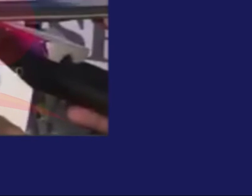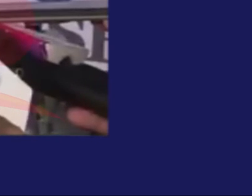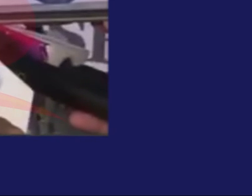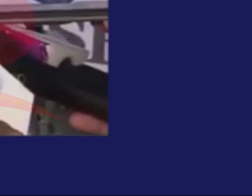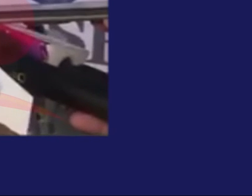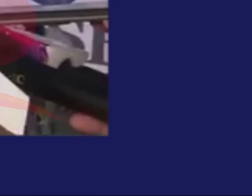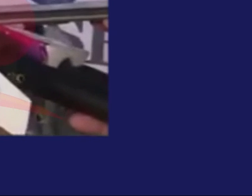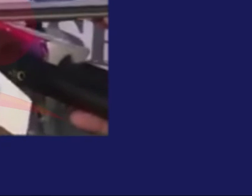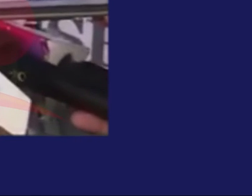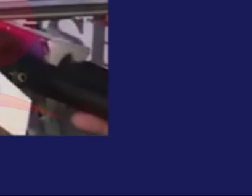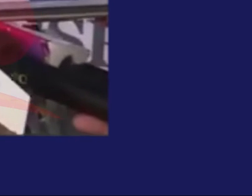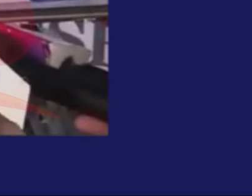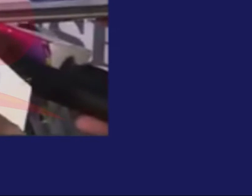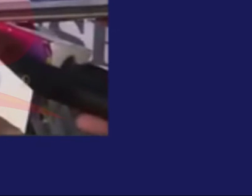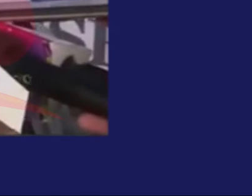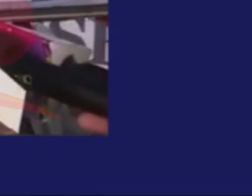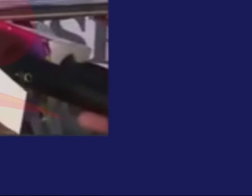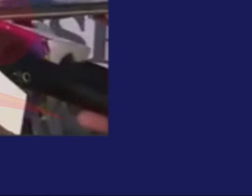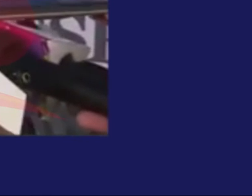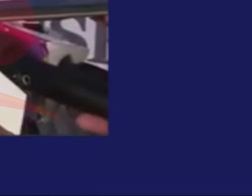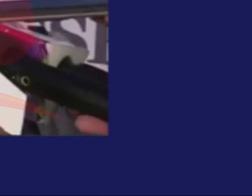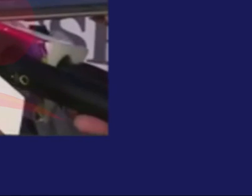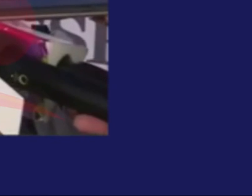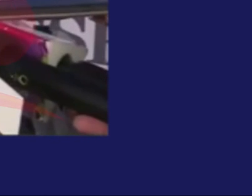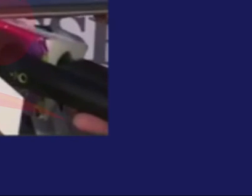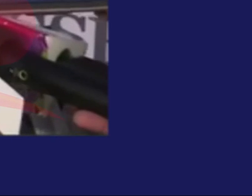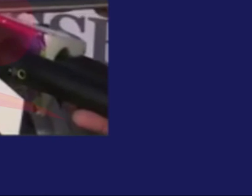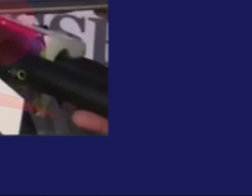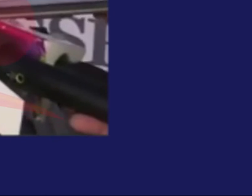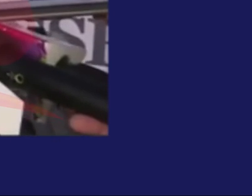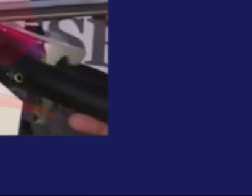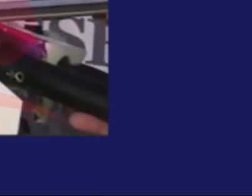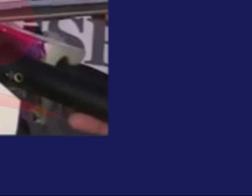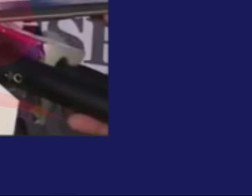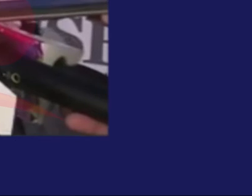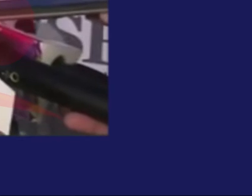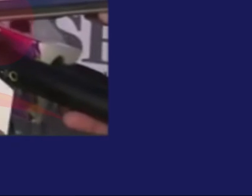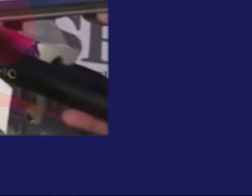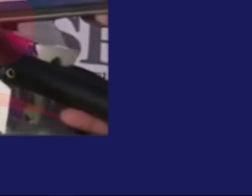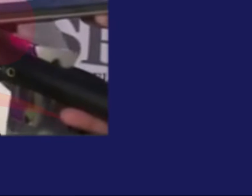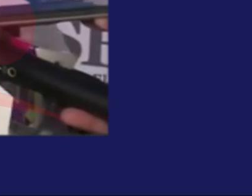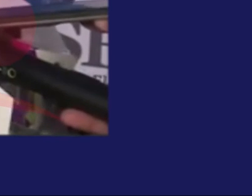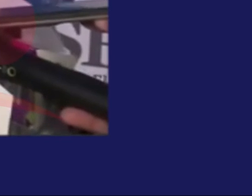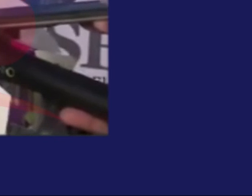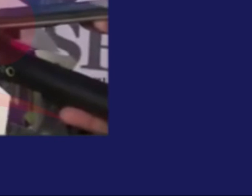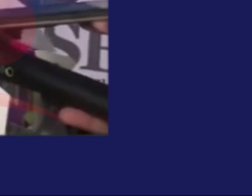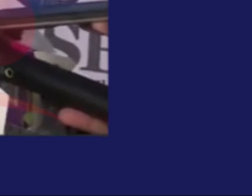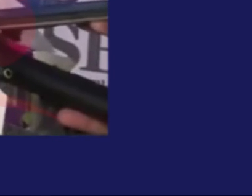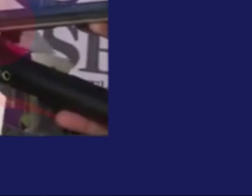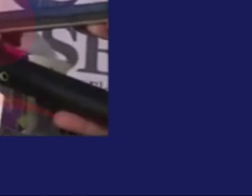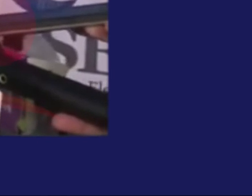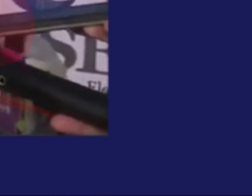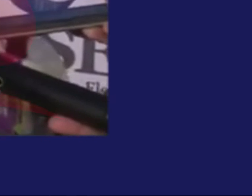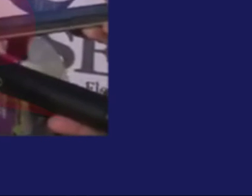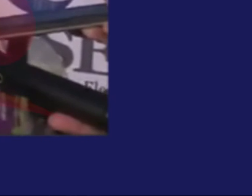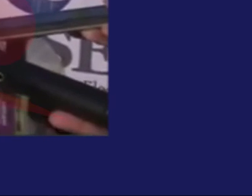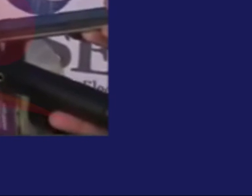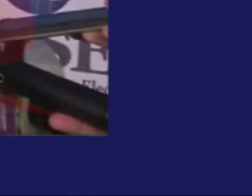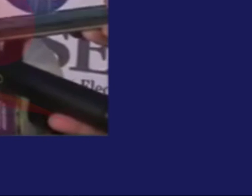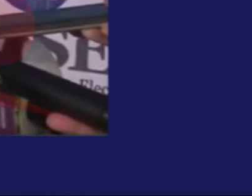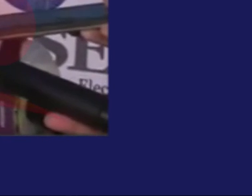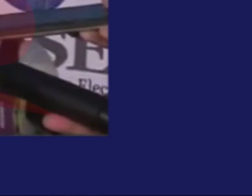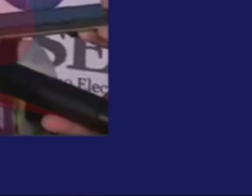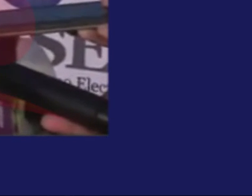todo conforme nuestra bandera, los colores, nuestro listado de candidatos, tanto departamentales